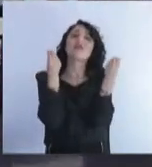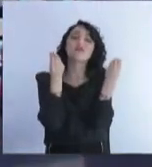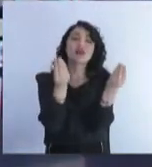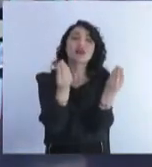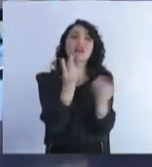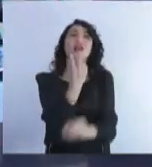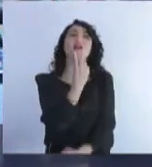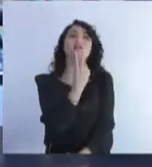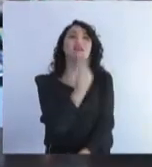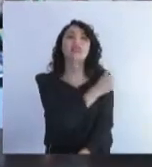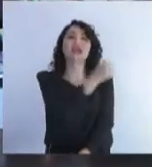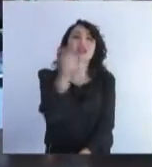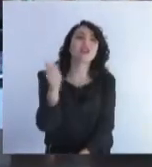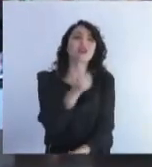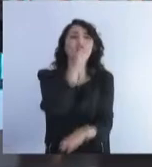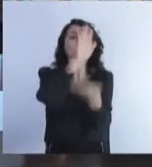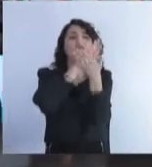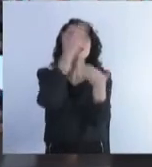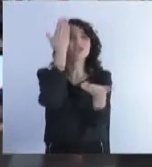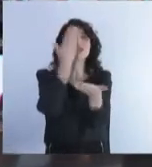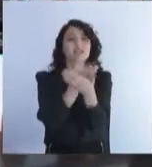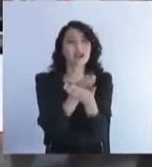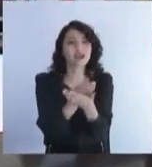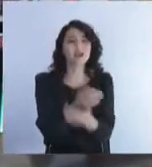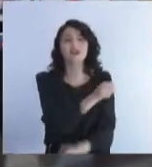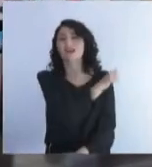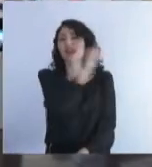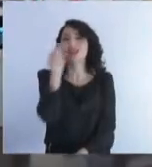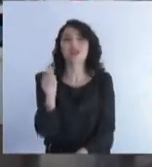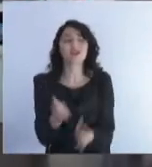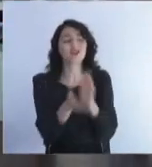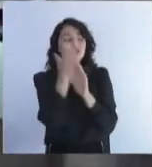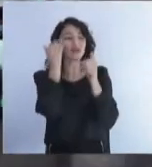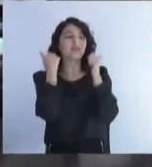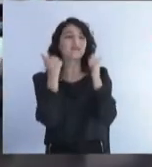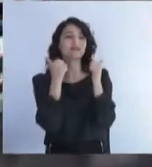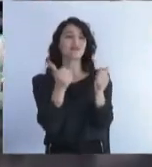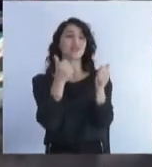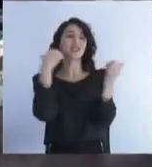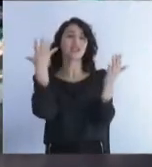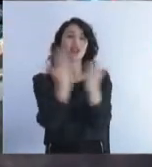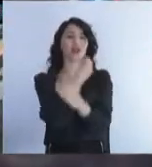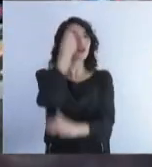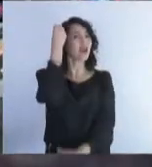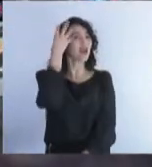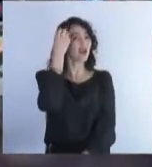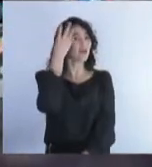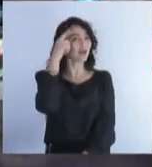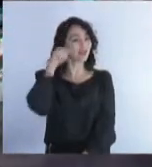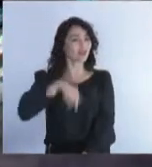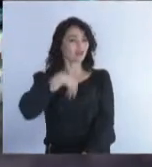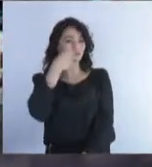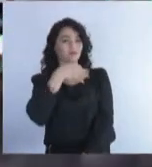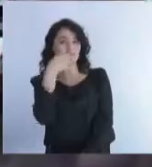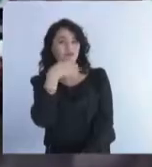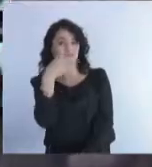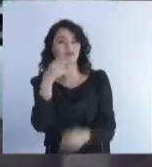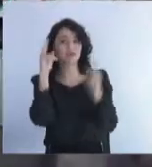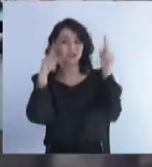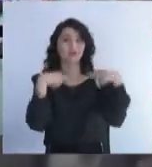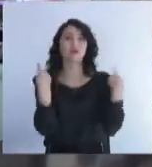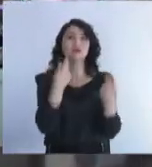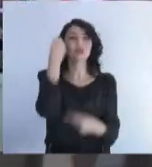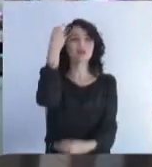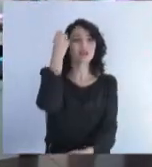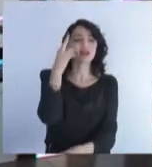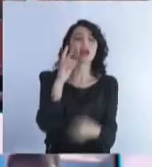que estén sanos y que tengan bienestar y logren aprender tal vez de esta charla lo que hemos aprendido nosotros. Ojalá haya